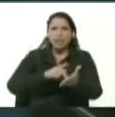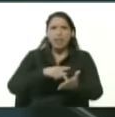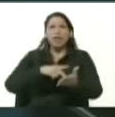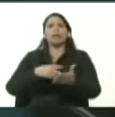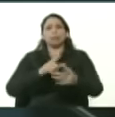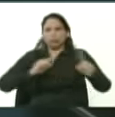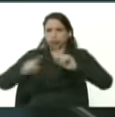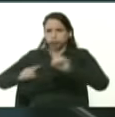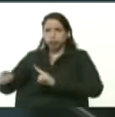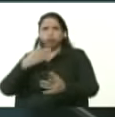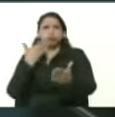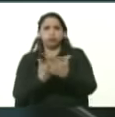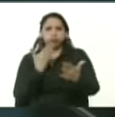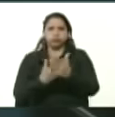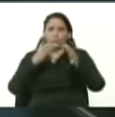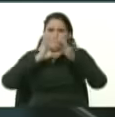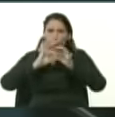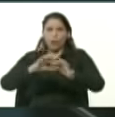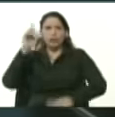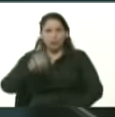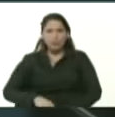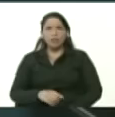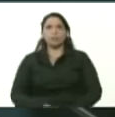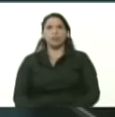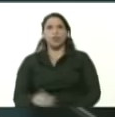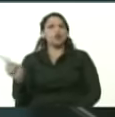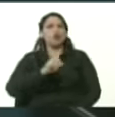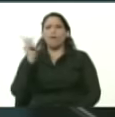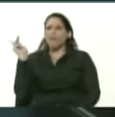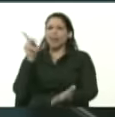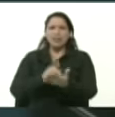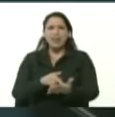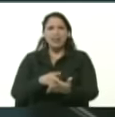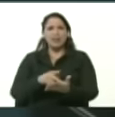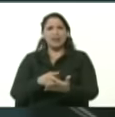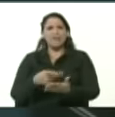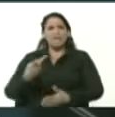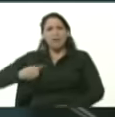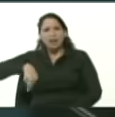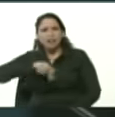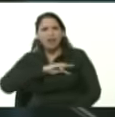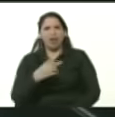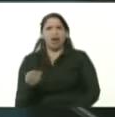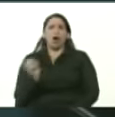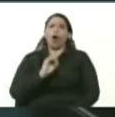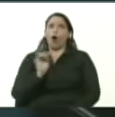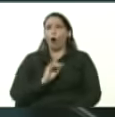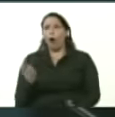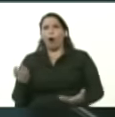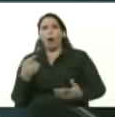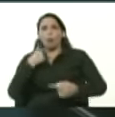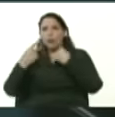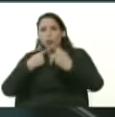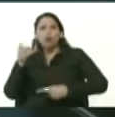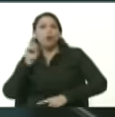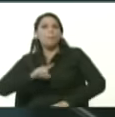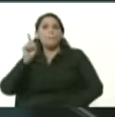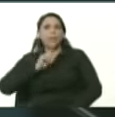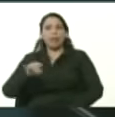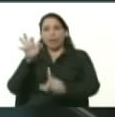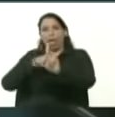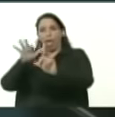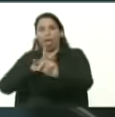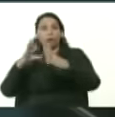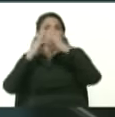adornados. Yo digo también a no venir con falsedades y discursos que mienten a toda una